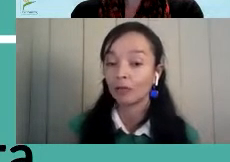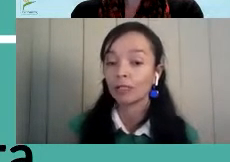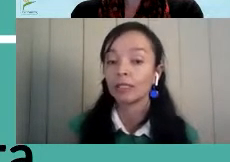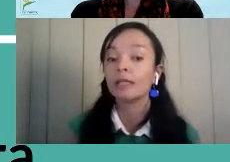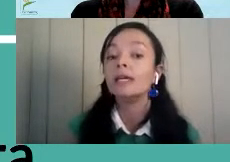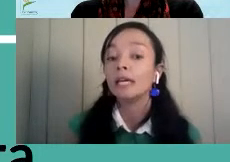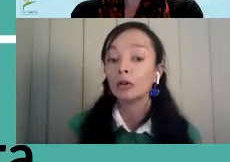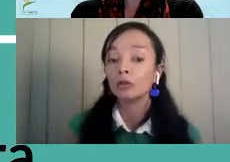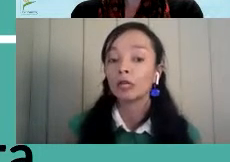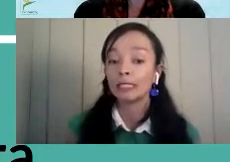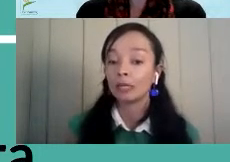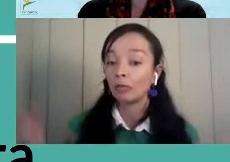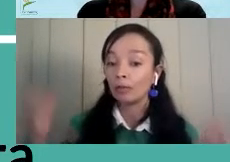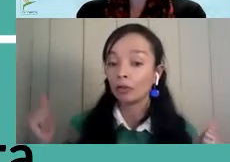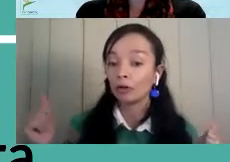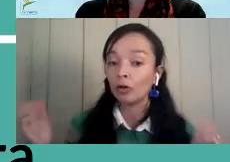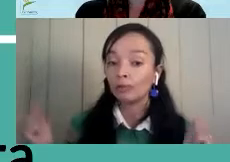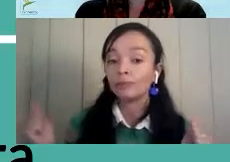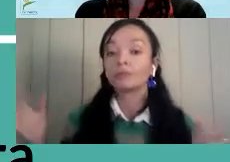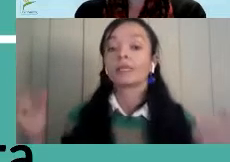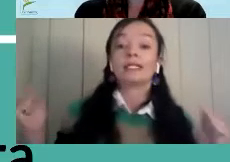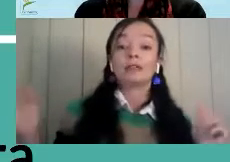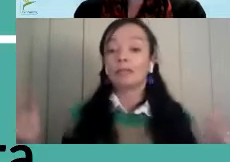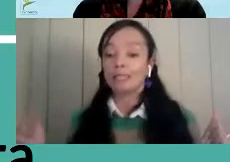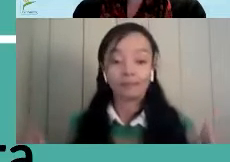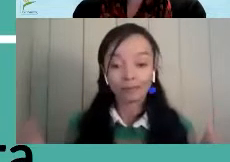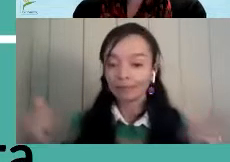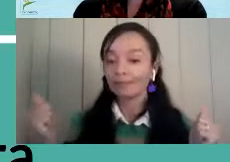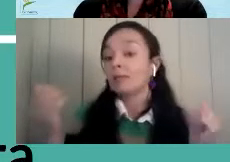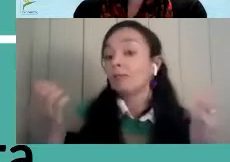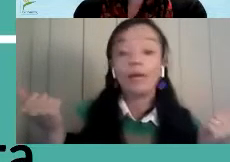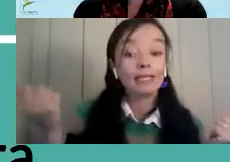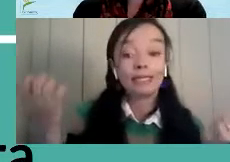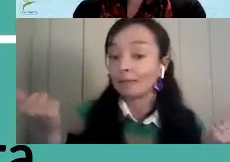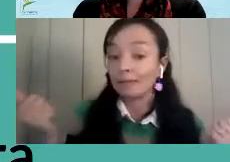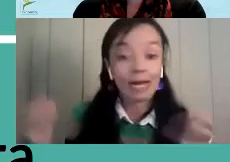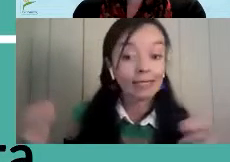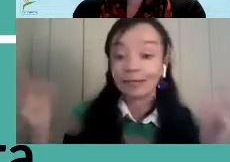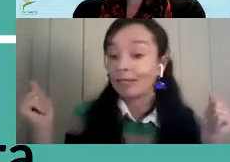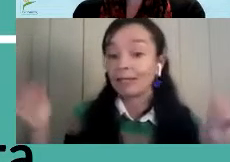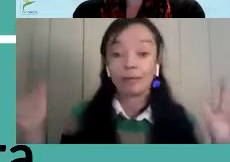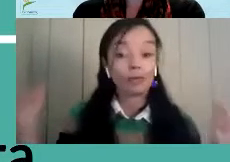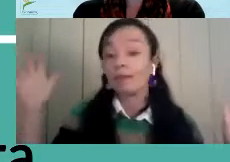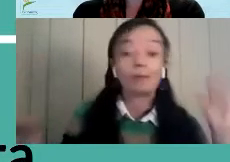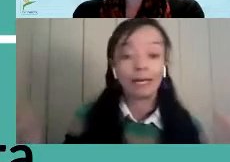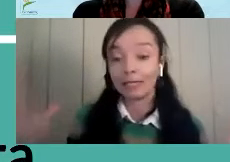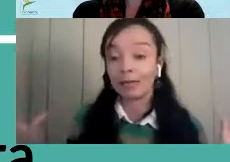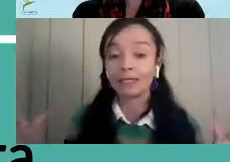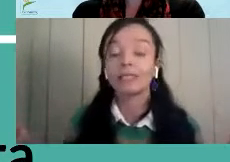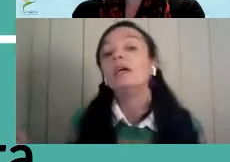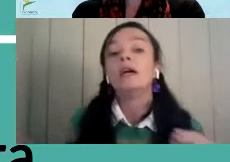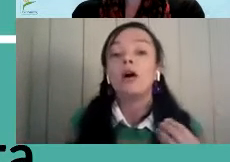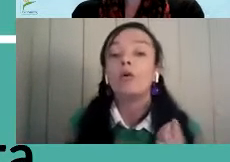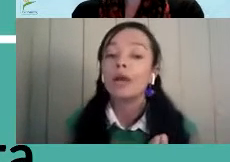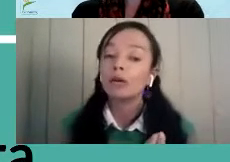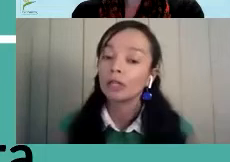está queriendo decir. Incluso la niña en un momento hace como así. Puede decir más. Es de pronto la forma de decir más.